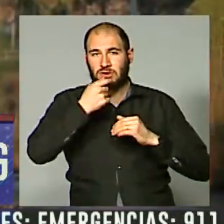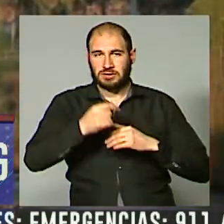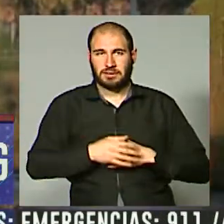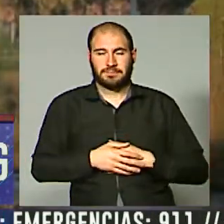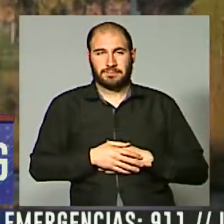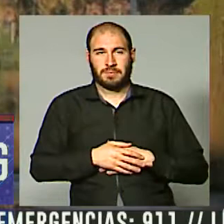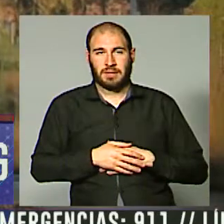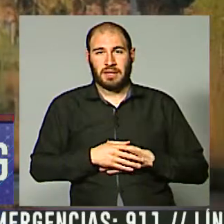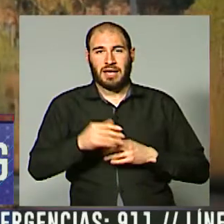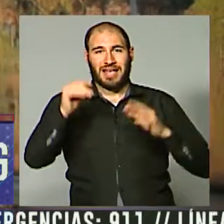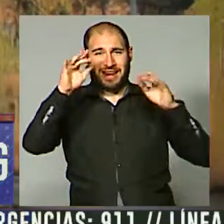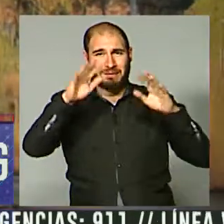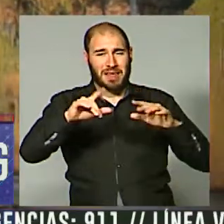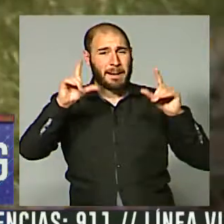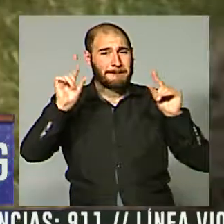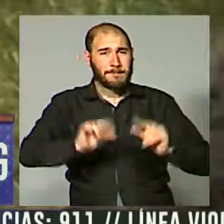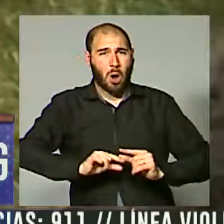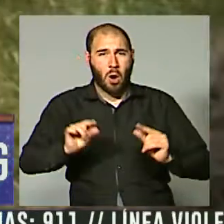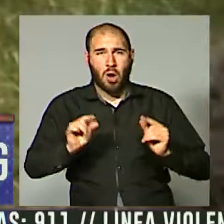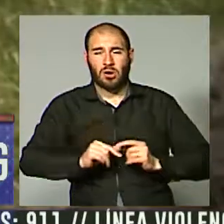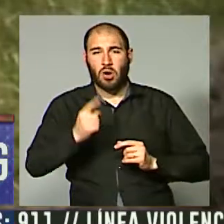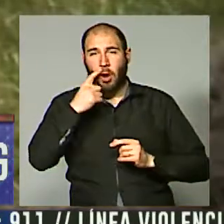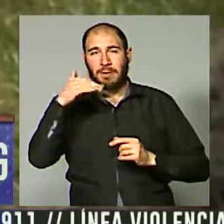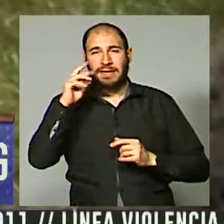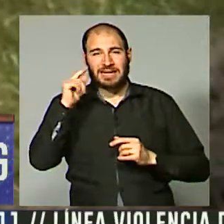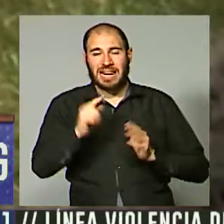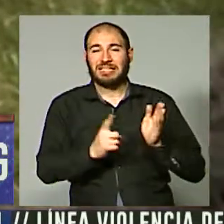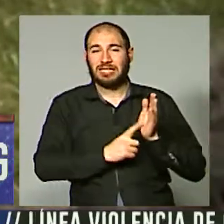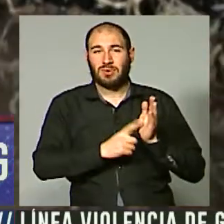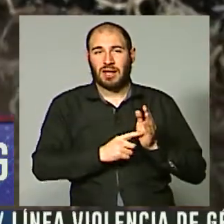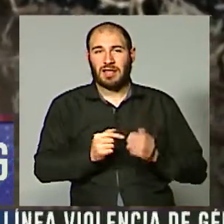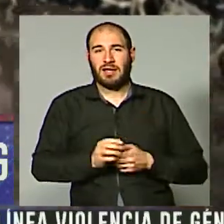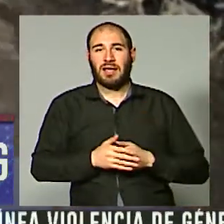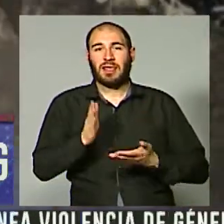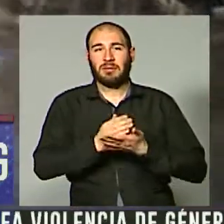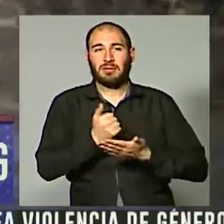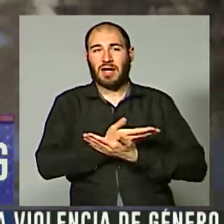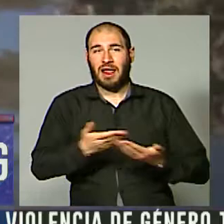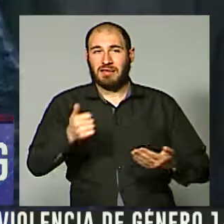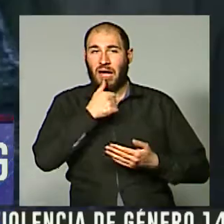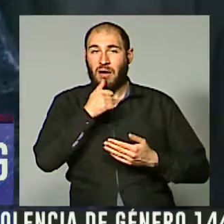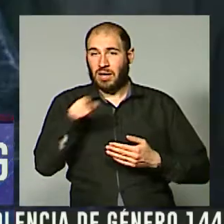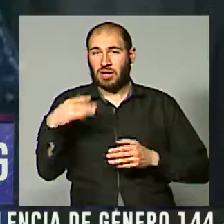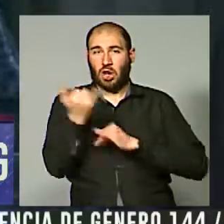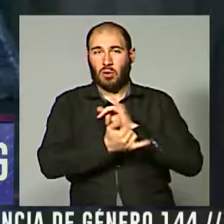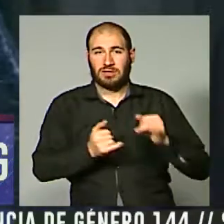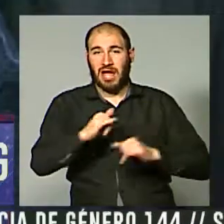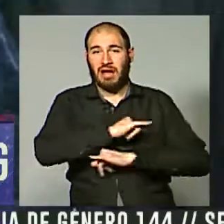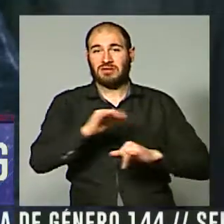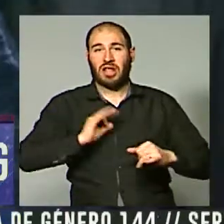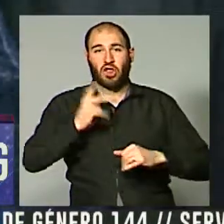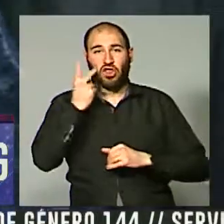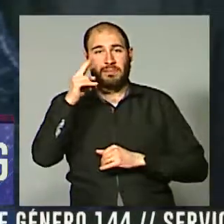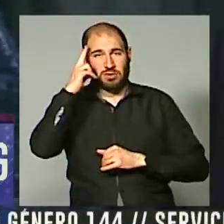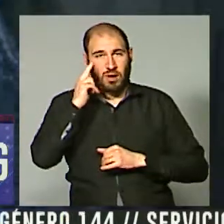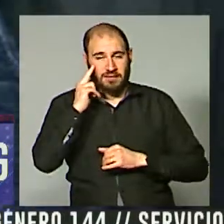que las escasas nevadas, sí, esto lo decía Sergio Marinelli, titular del Departamento General de Irrigación, informó que en el año 2009 la